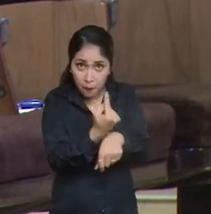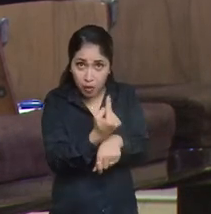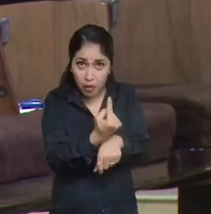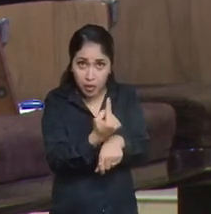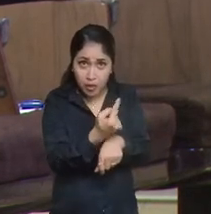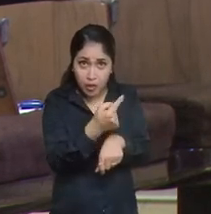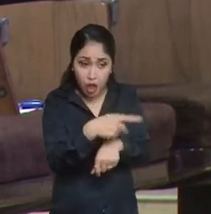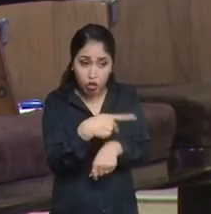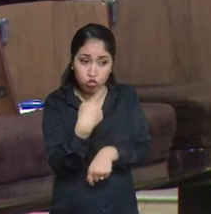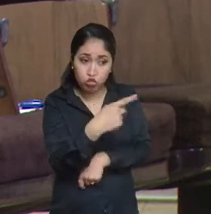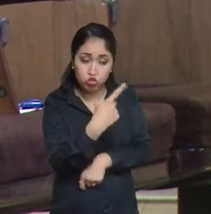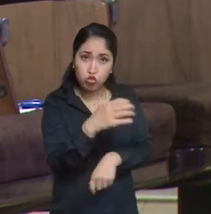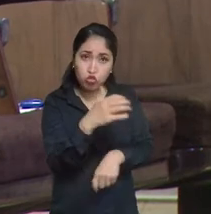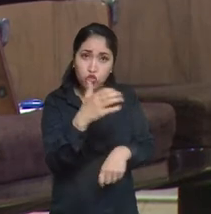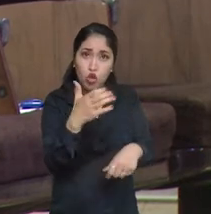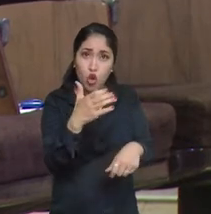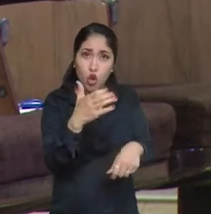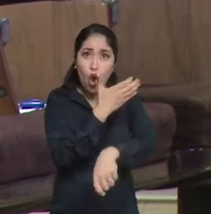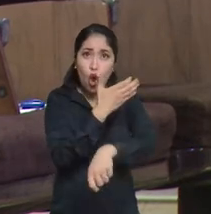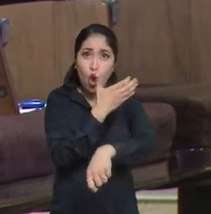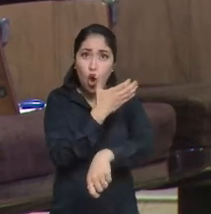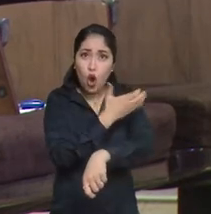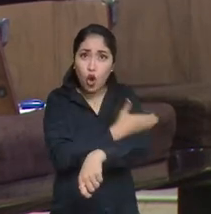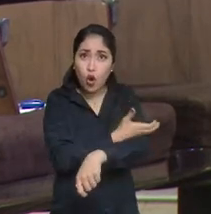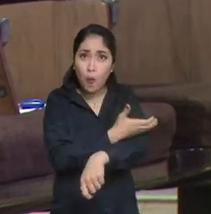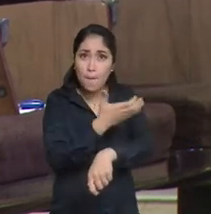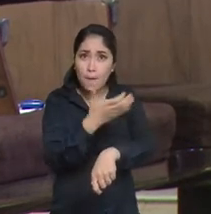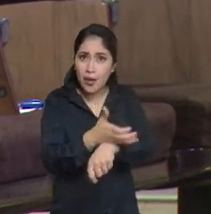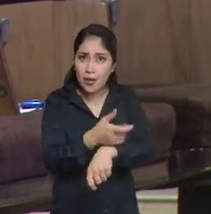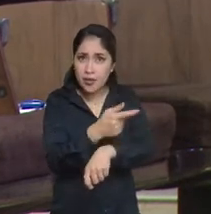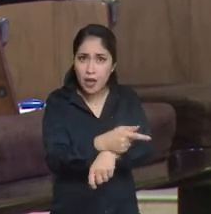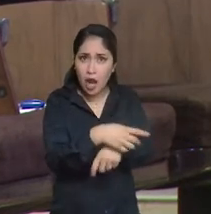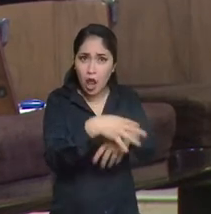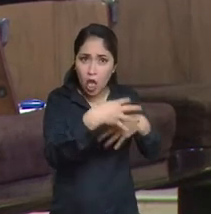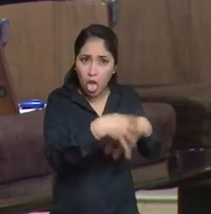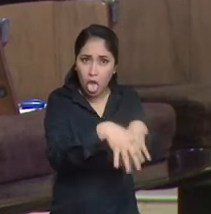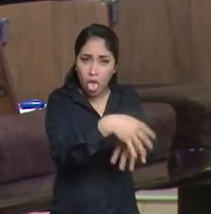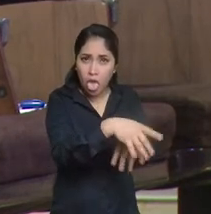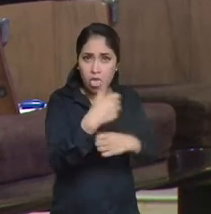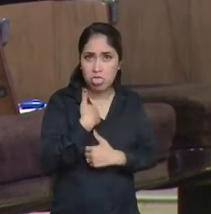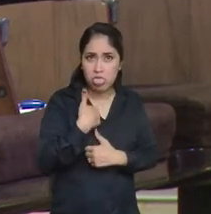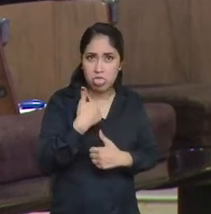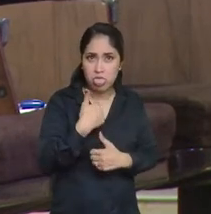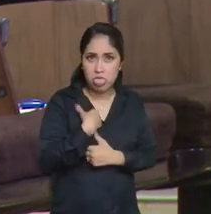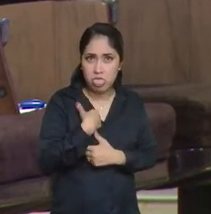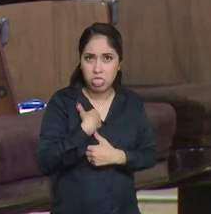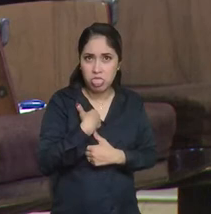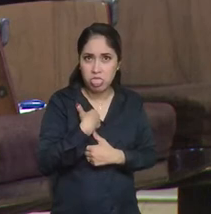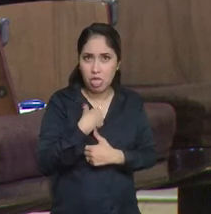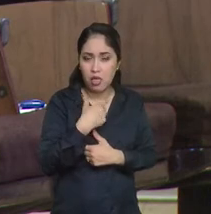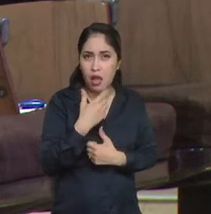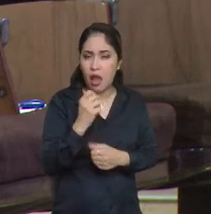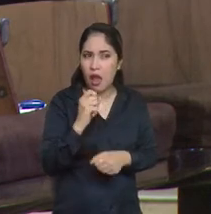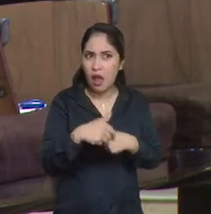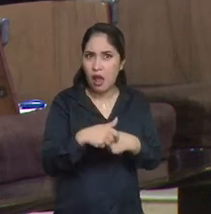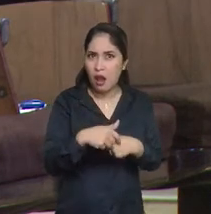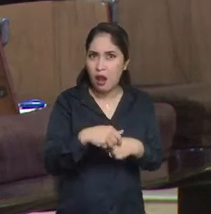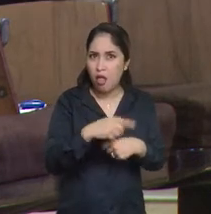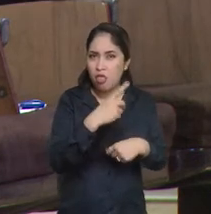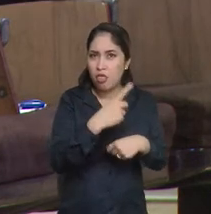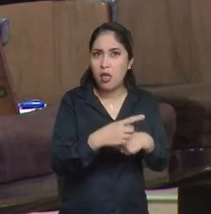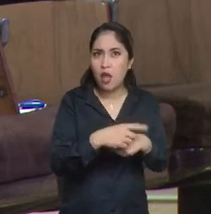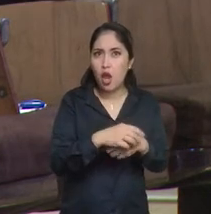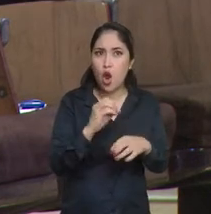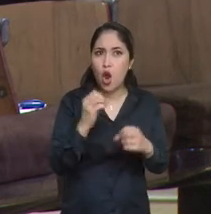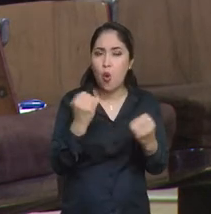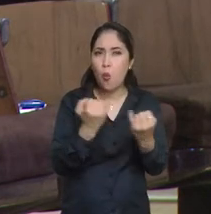sido detenidos en diferentes hechos, como el caso de Tamaulipas? Y preguntarle si en Sinaloa no se tenía registro de que pudiera haber sucedido